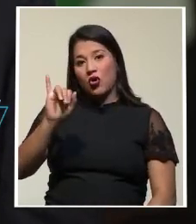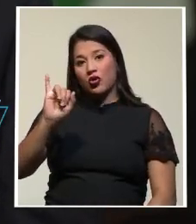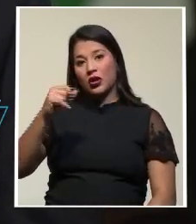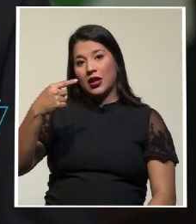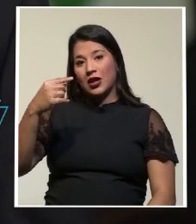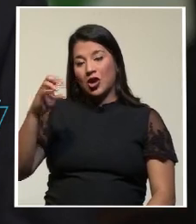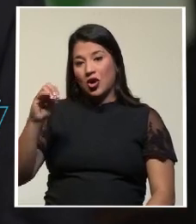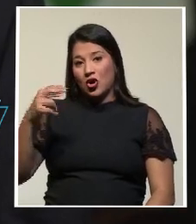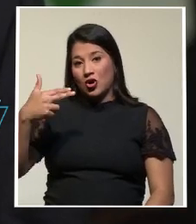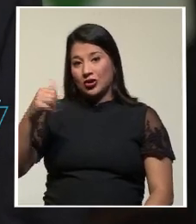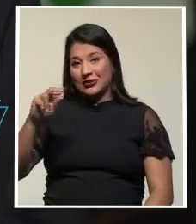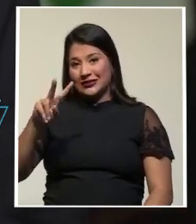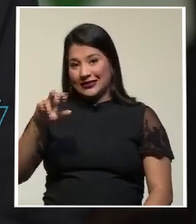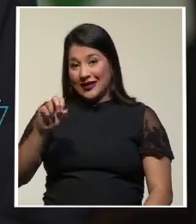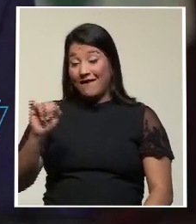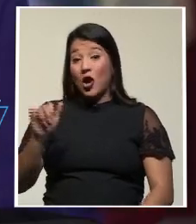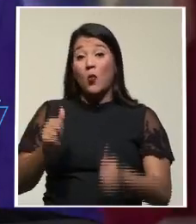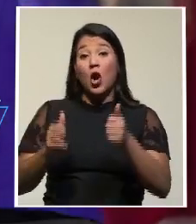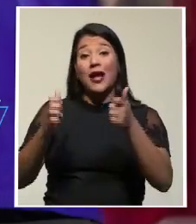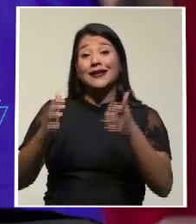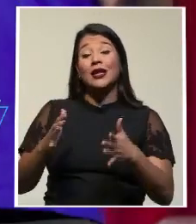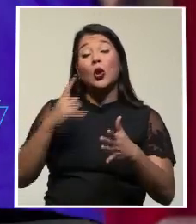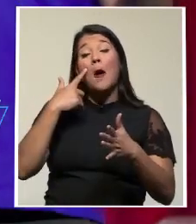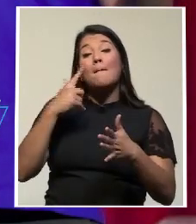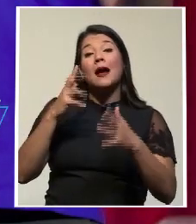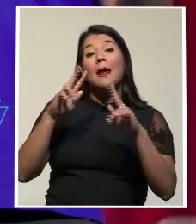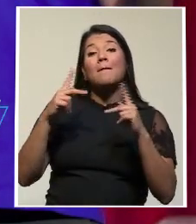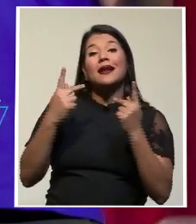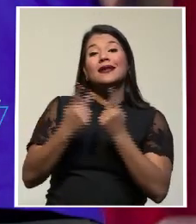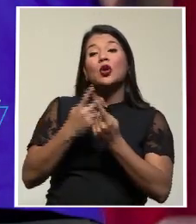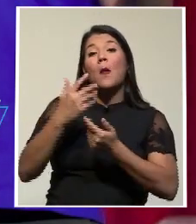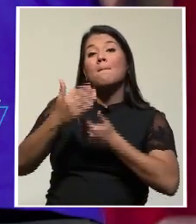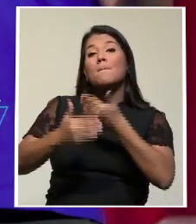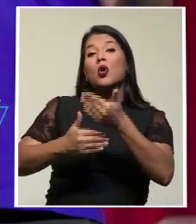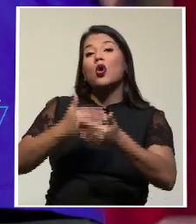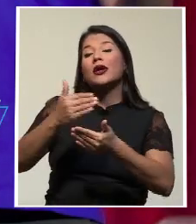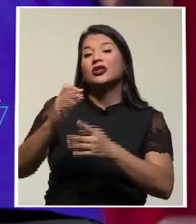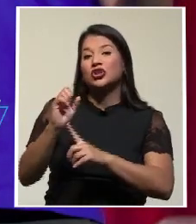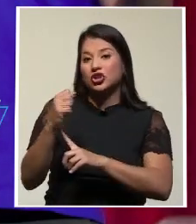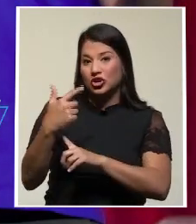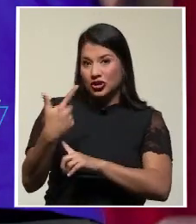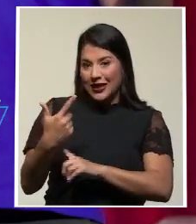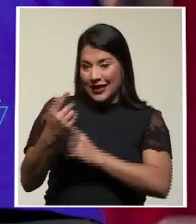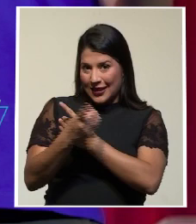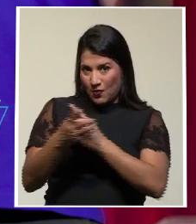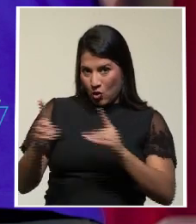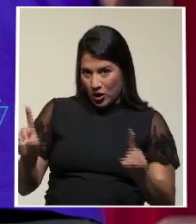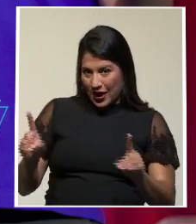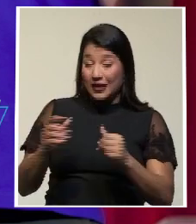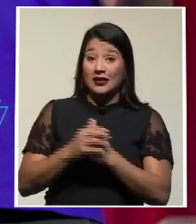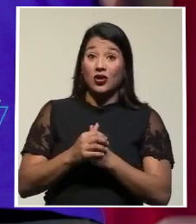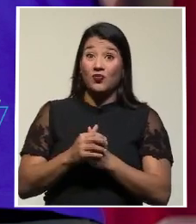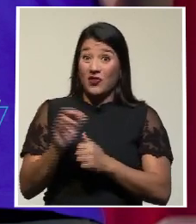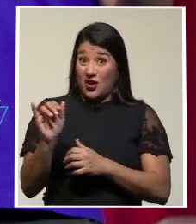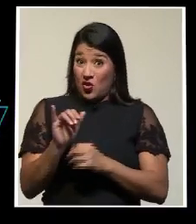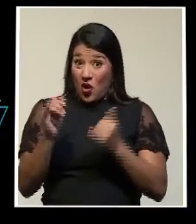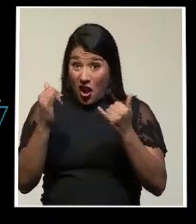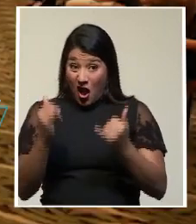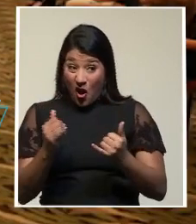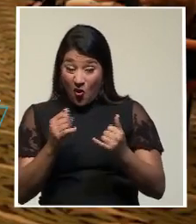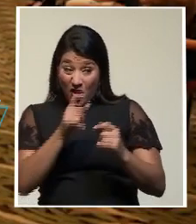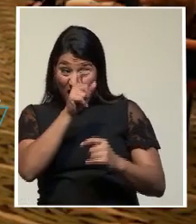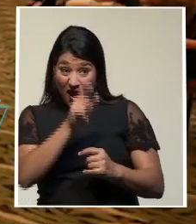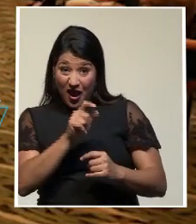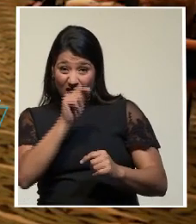del Partido Progreso Social Democrático. Esto en medio de la polémica sobre los señalamientos que se le han realizado por